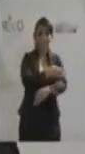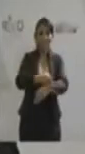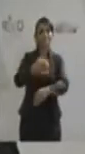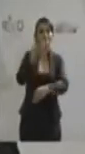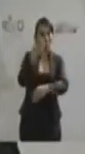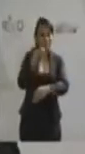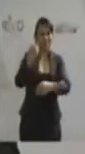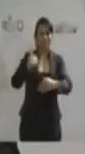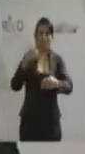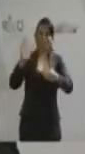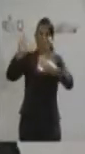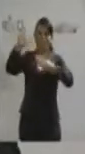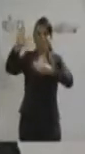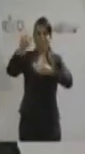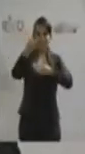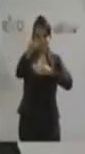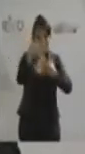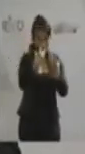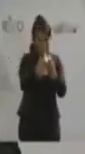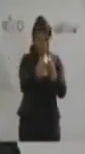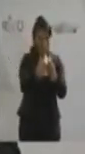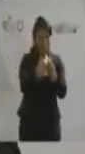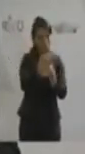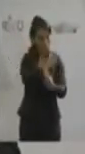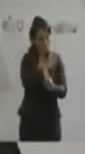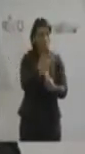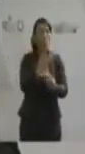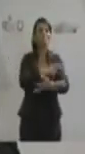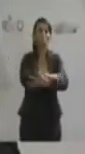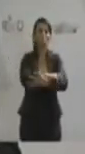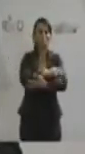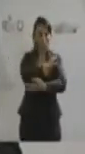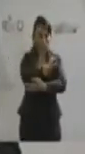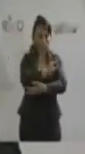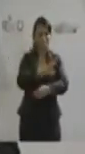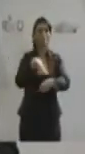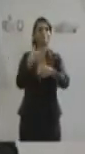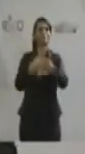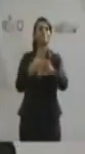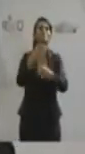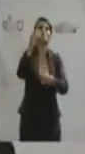compromiso y contigo lo vamos a hacer de la mano a partir del próximo 1 de octubre.